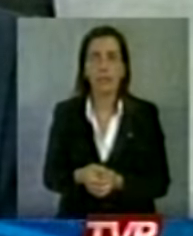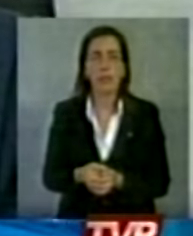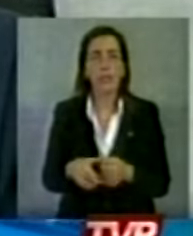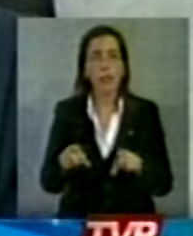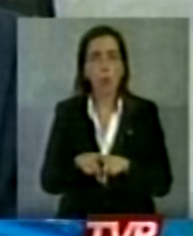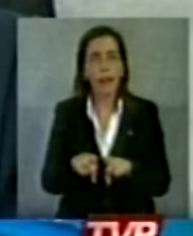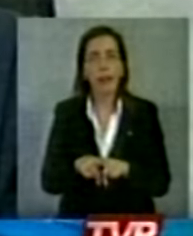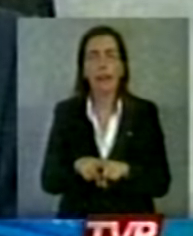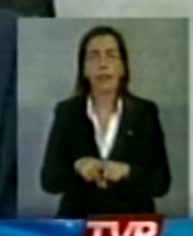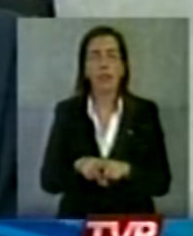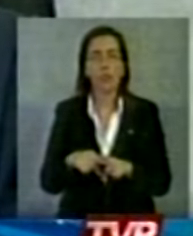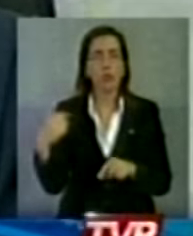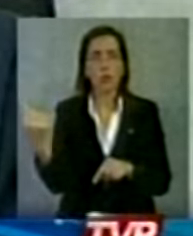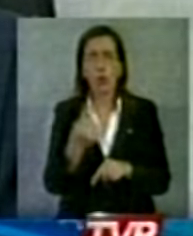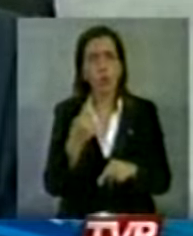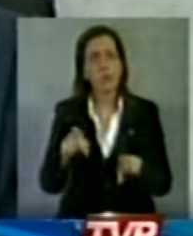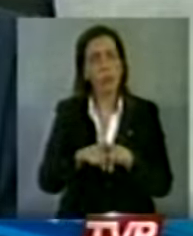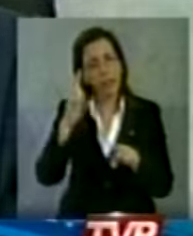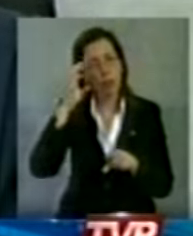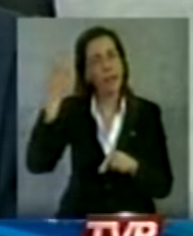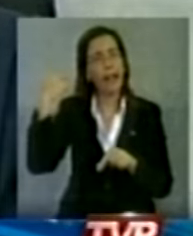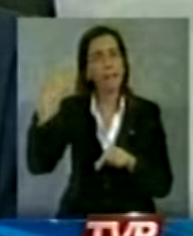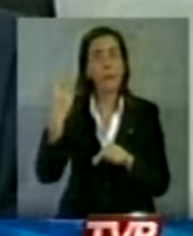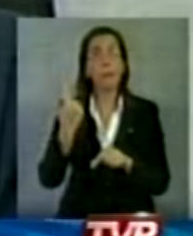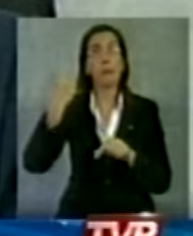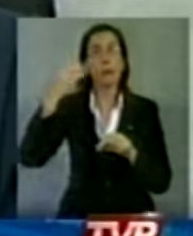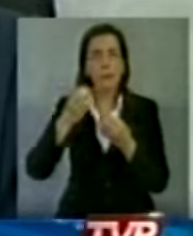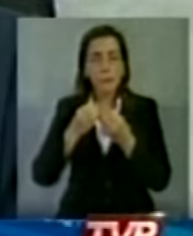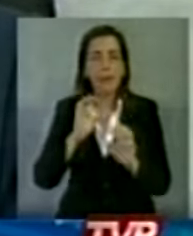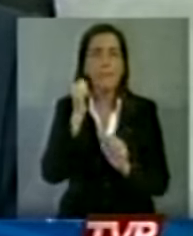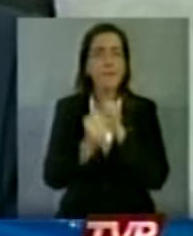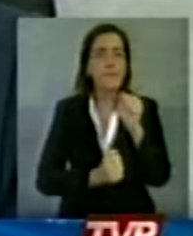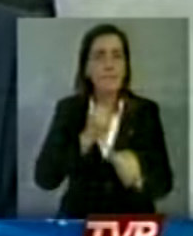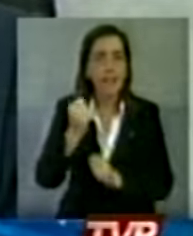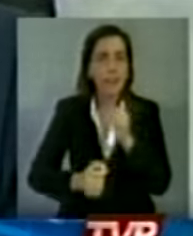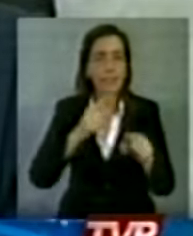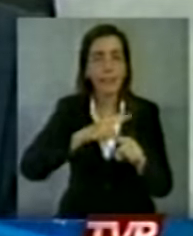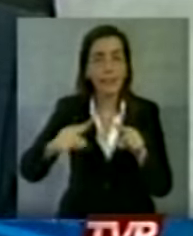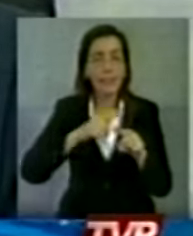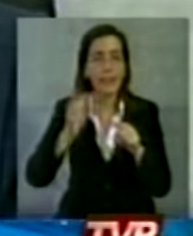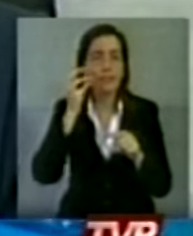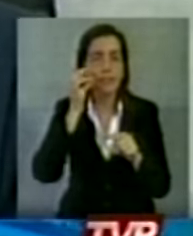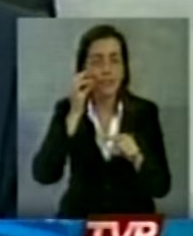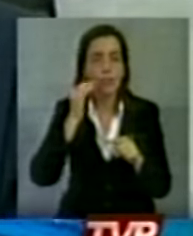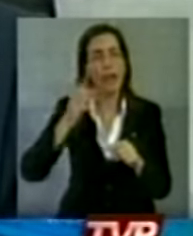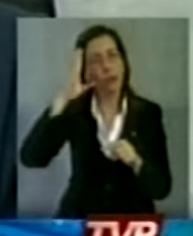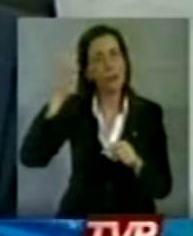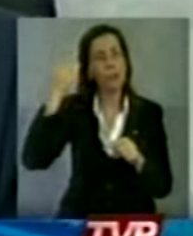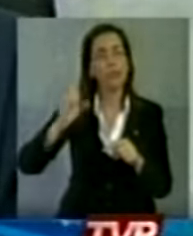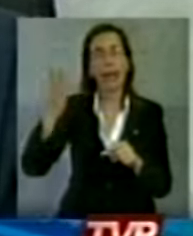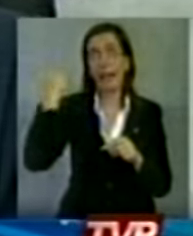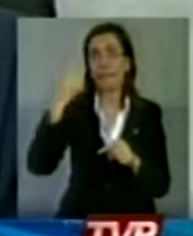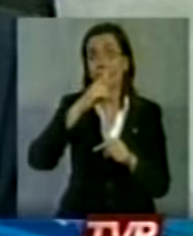de la primera industria pesada que puso en marcha la generación del